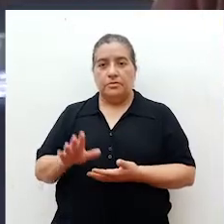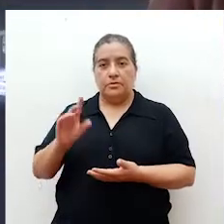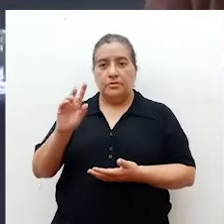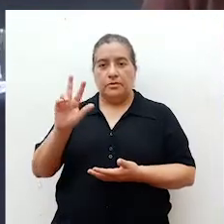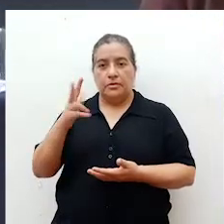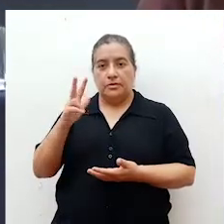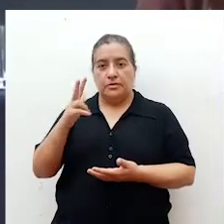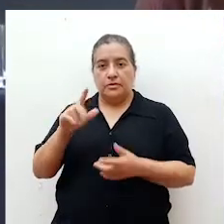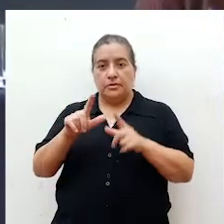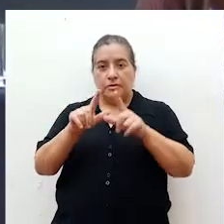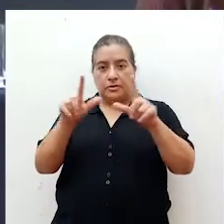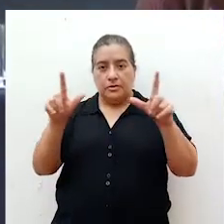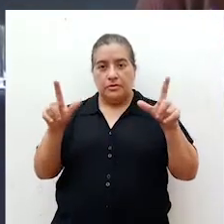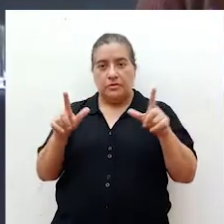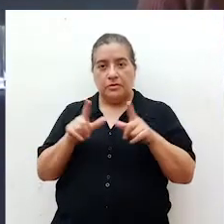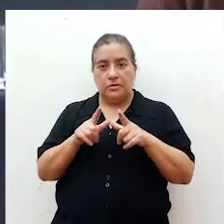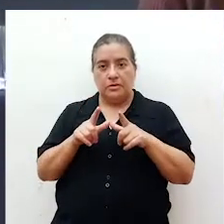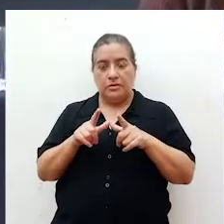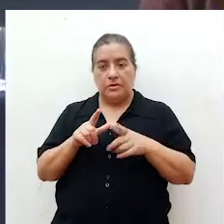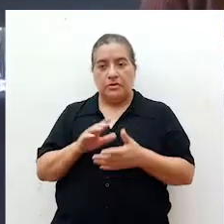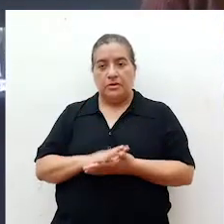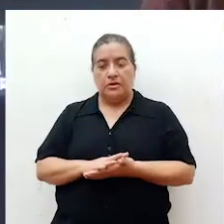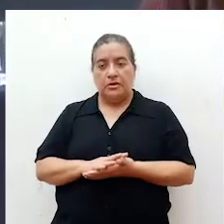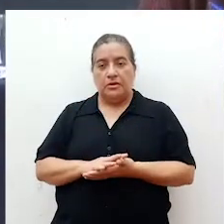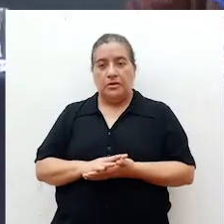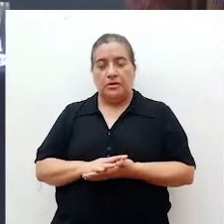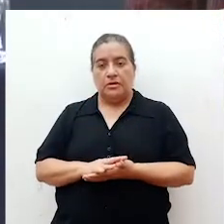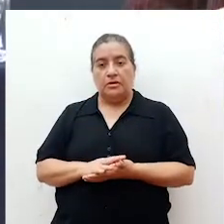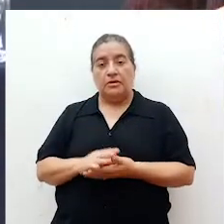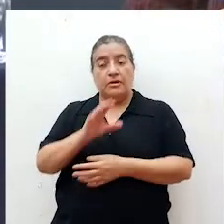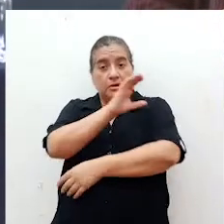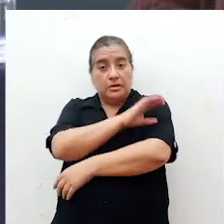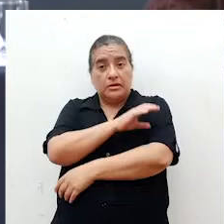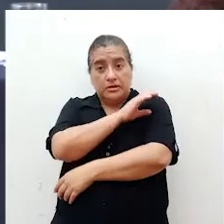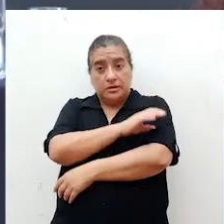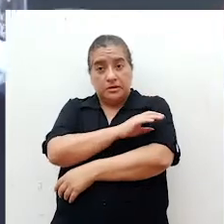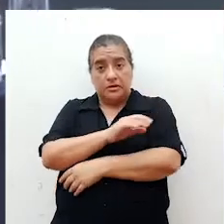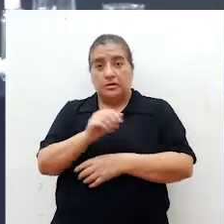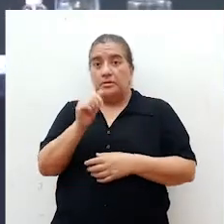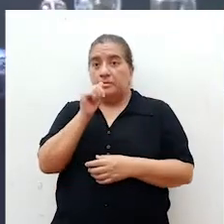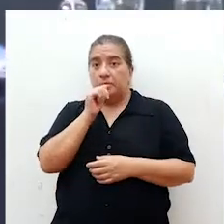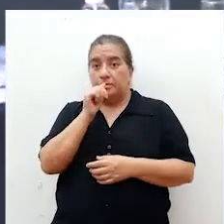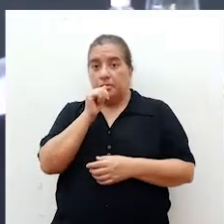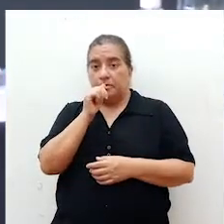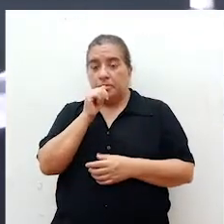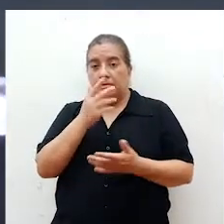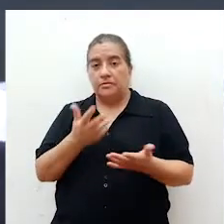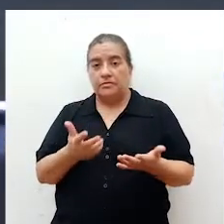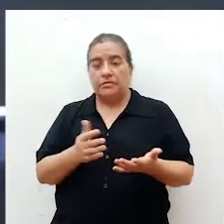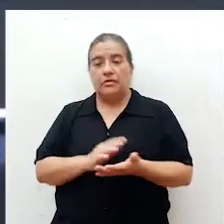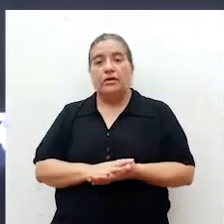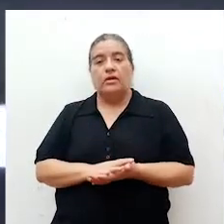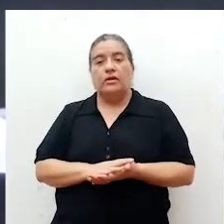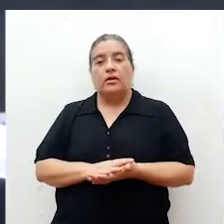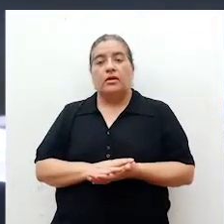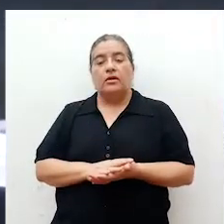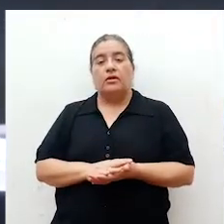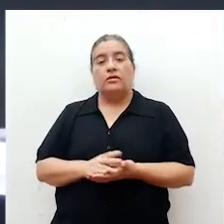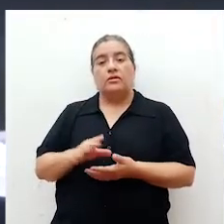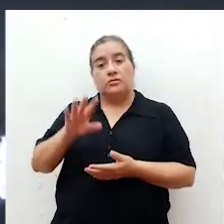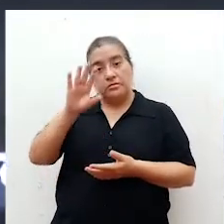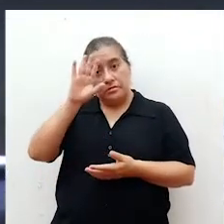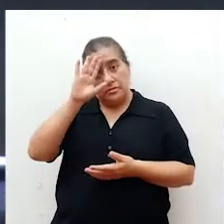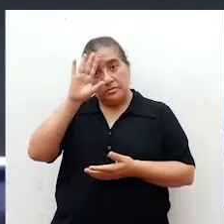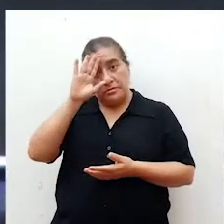escuchamos bien? Sí. Bueno, en primer lugar, quería hacerle la consulta sobre las clínicas privadas. ¿Cuál es la situación